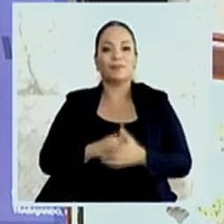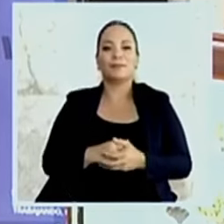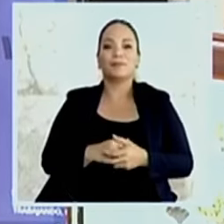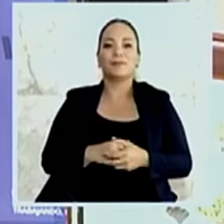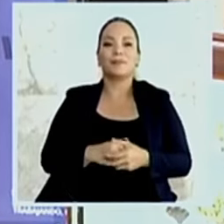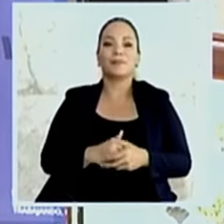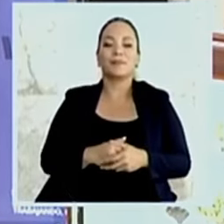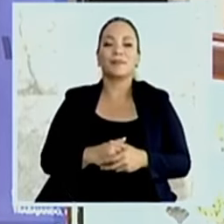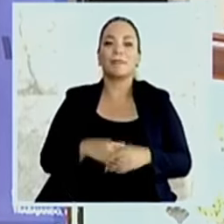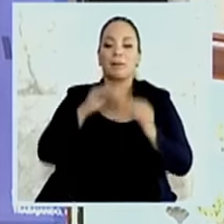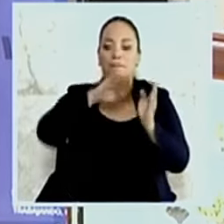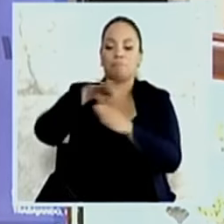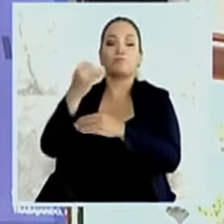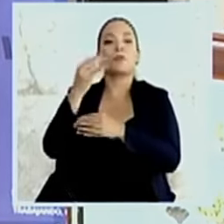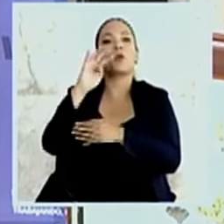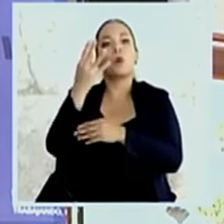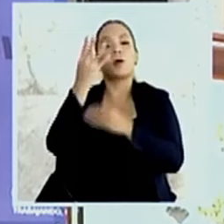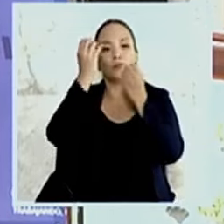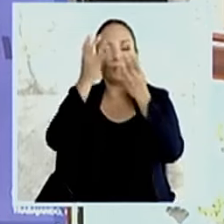quieren en el Hospital del Trauma.